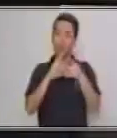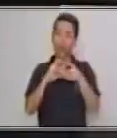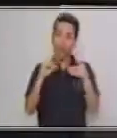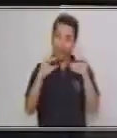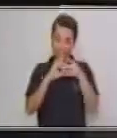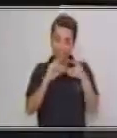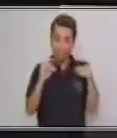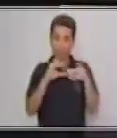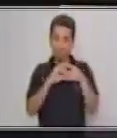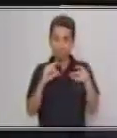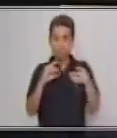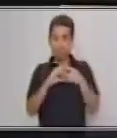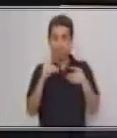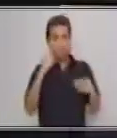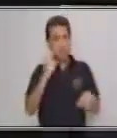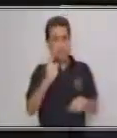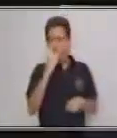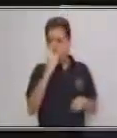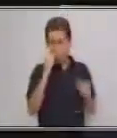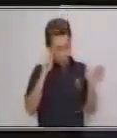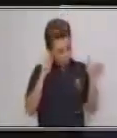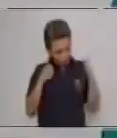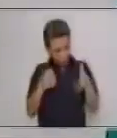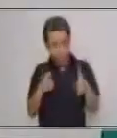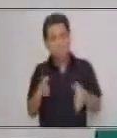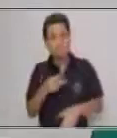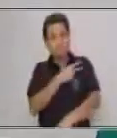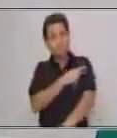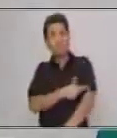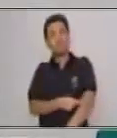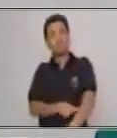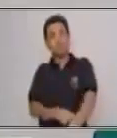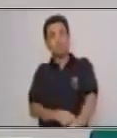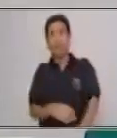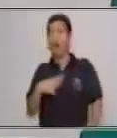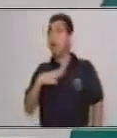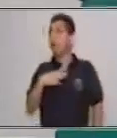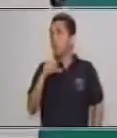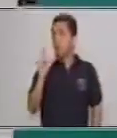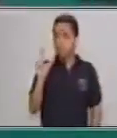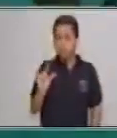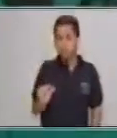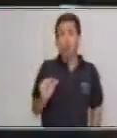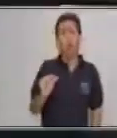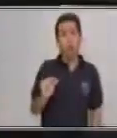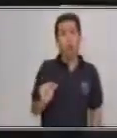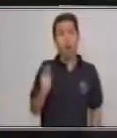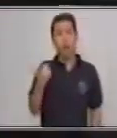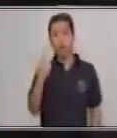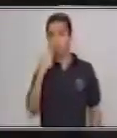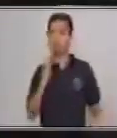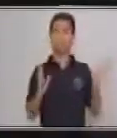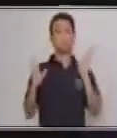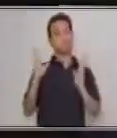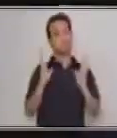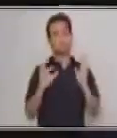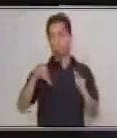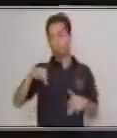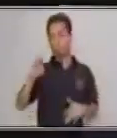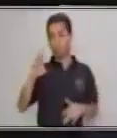se centran en una sola historia y pueden haber pocos personajes. Por ejemplo, el cuento